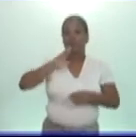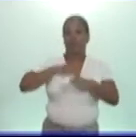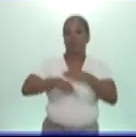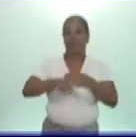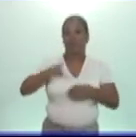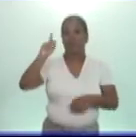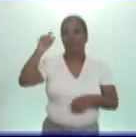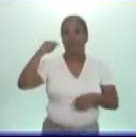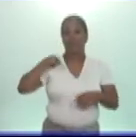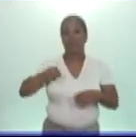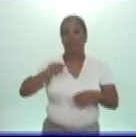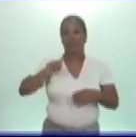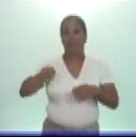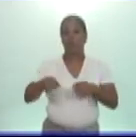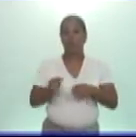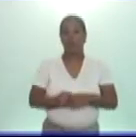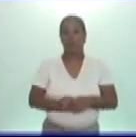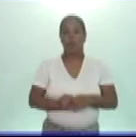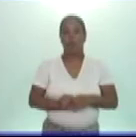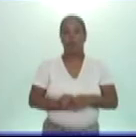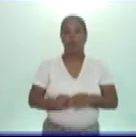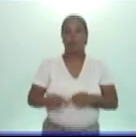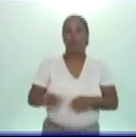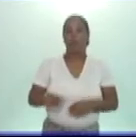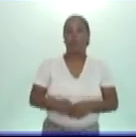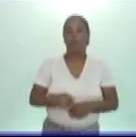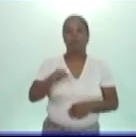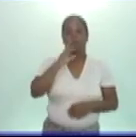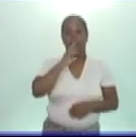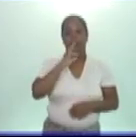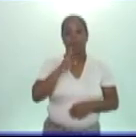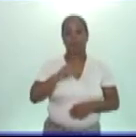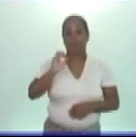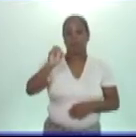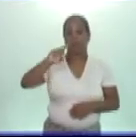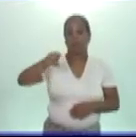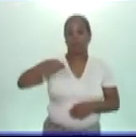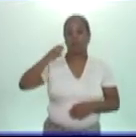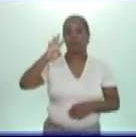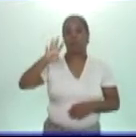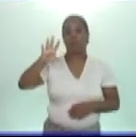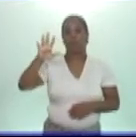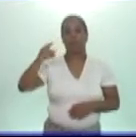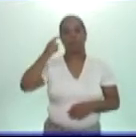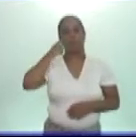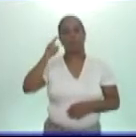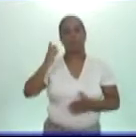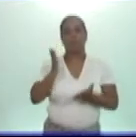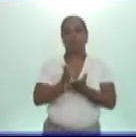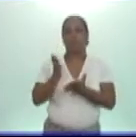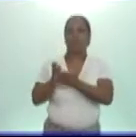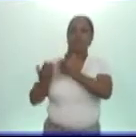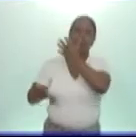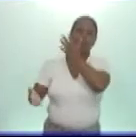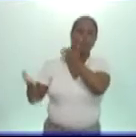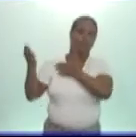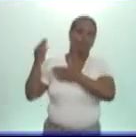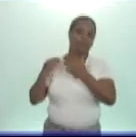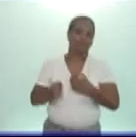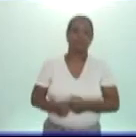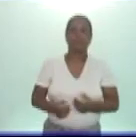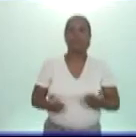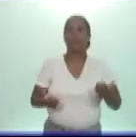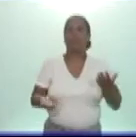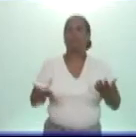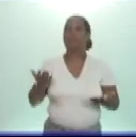aquí, 0,4 resulta 0,45. Y eso lo hemos visto en clases anteriores. Y ese es el peso de